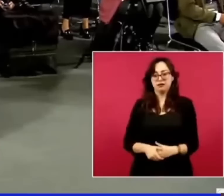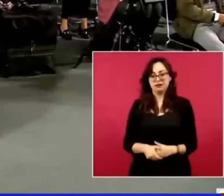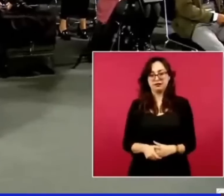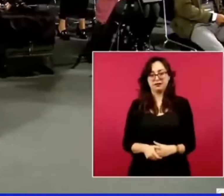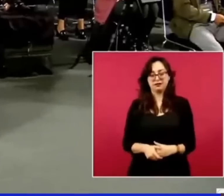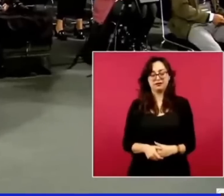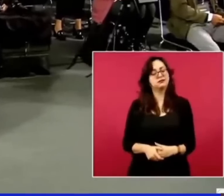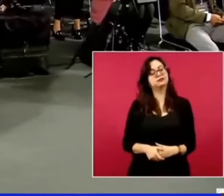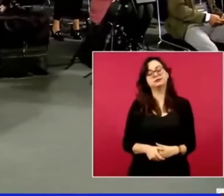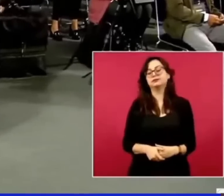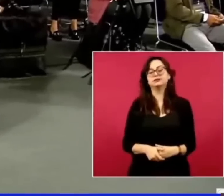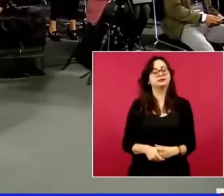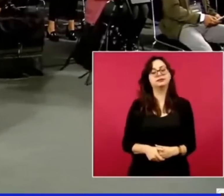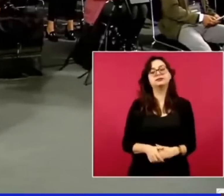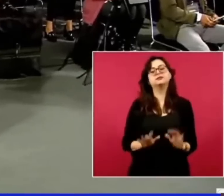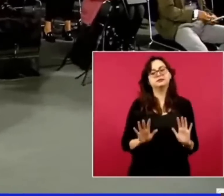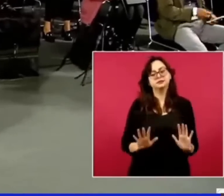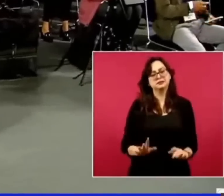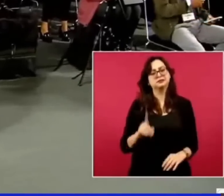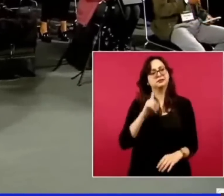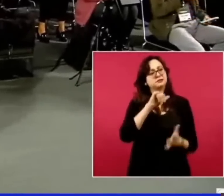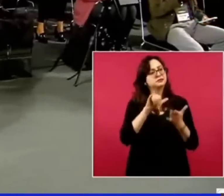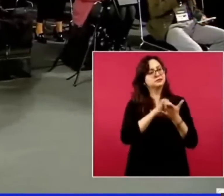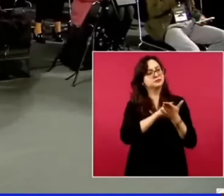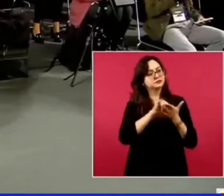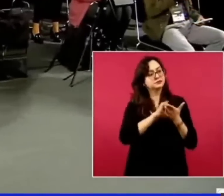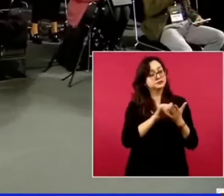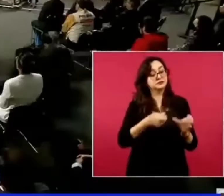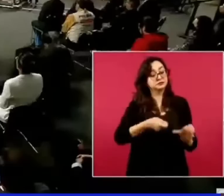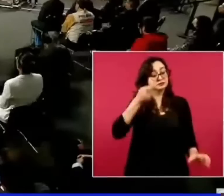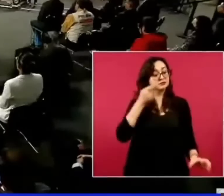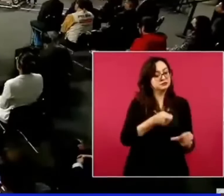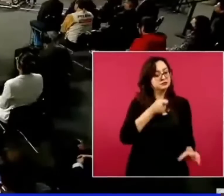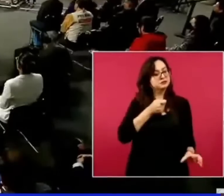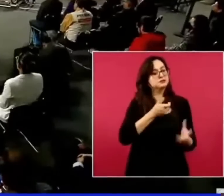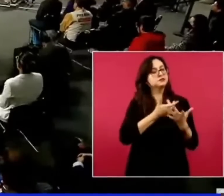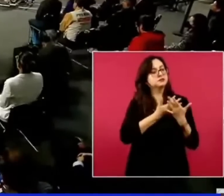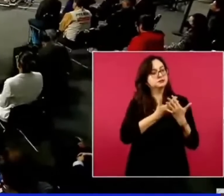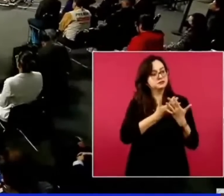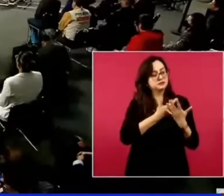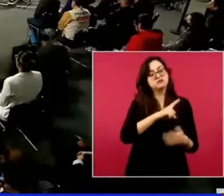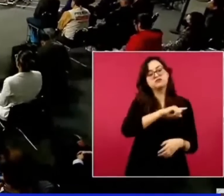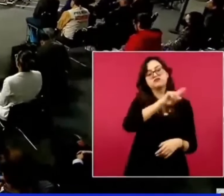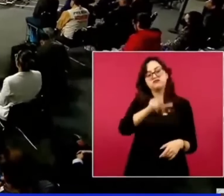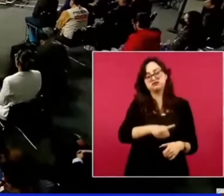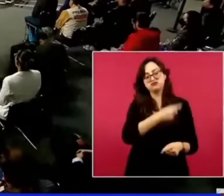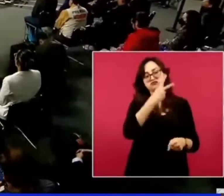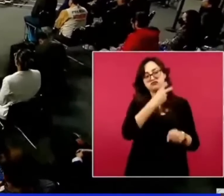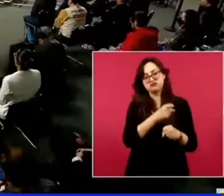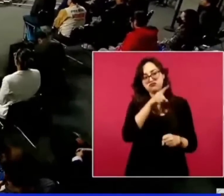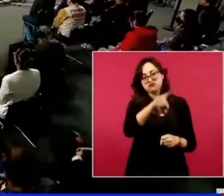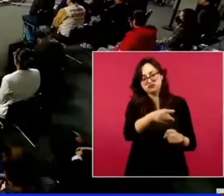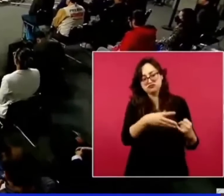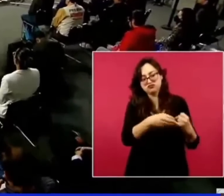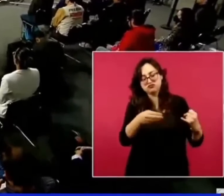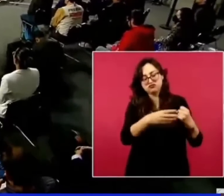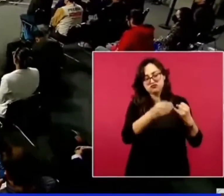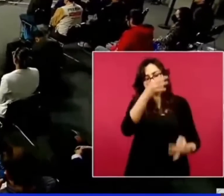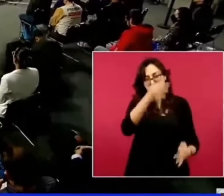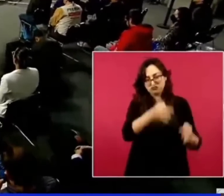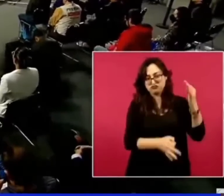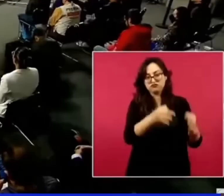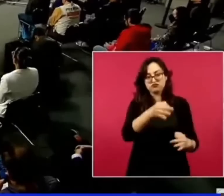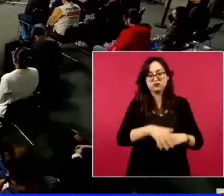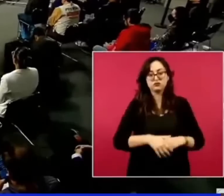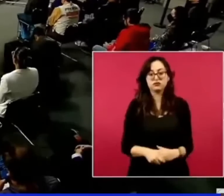Y vamos a esperar a ver qué resuelven. Porque también me llamó la atención, muy